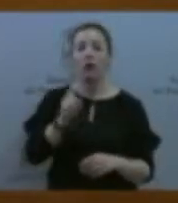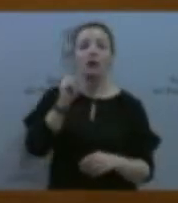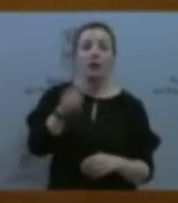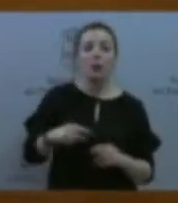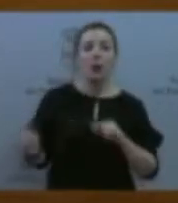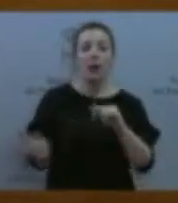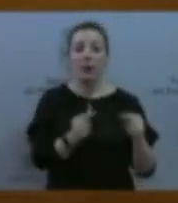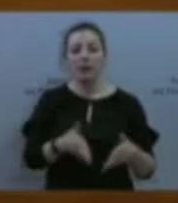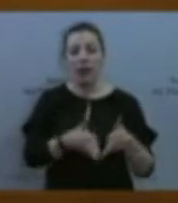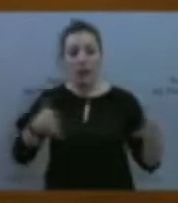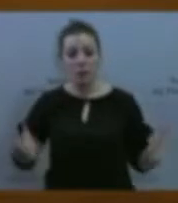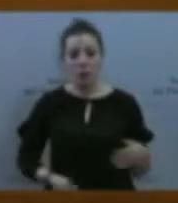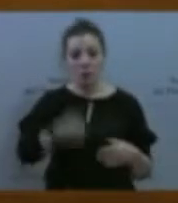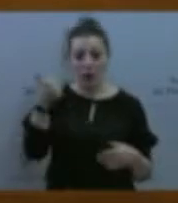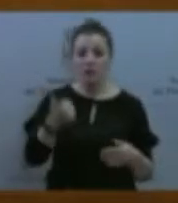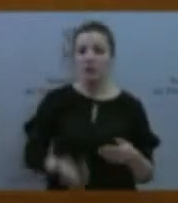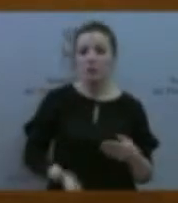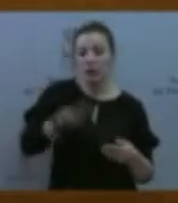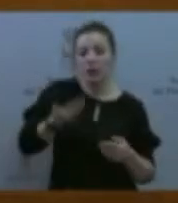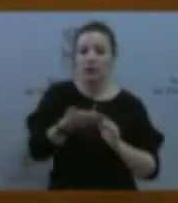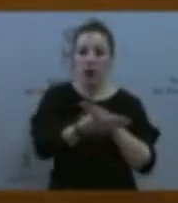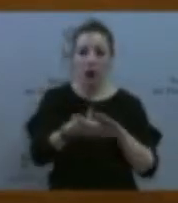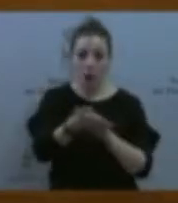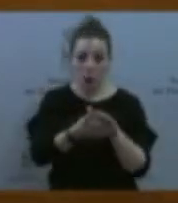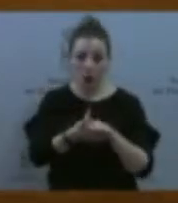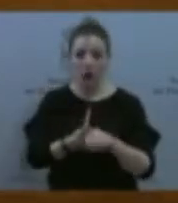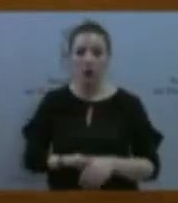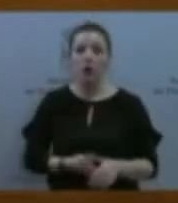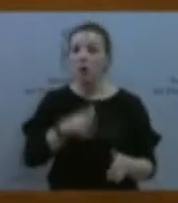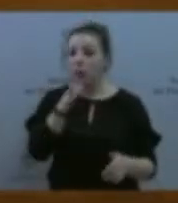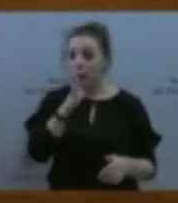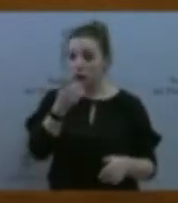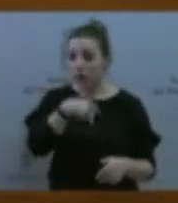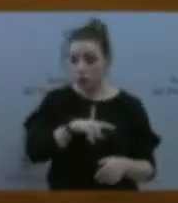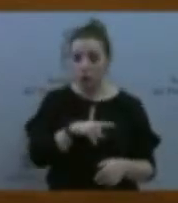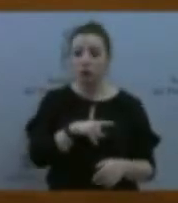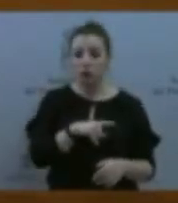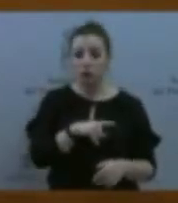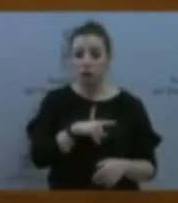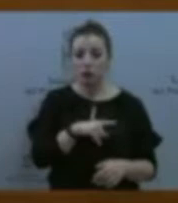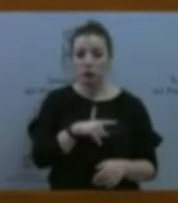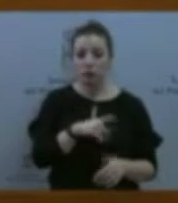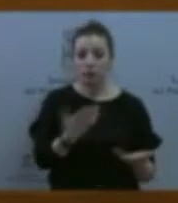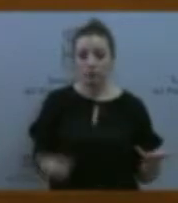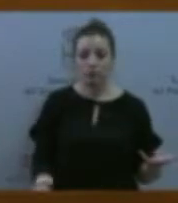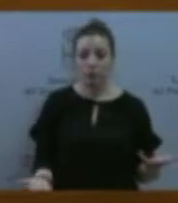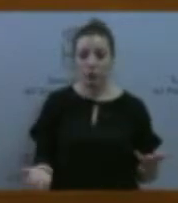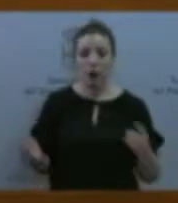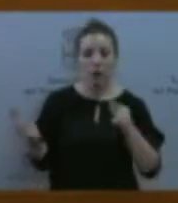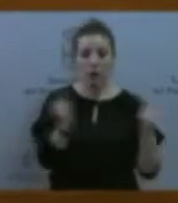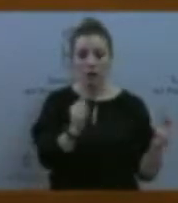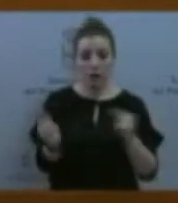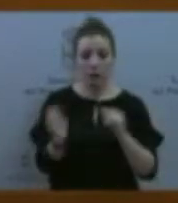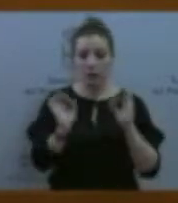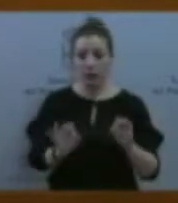y que por eso cogemos el guante, ¿no?, de esta discusión. El problema es que nadie auditaba a los auditores. Se abre